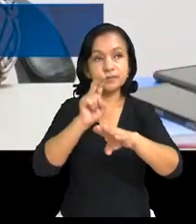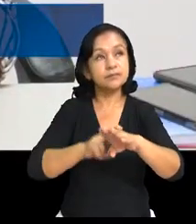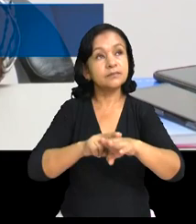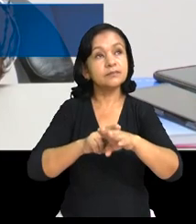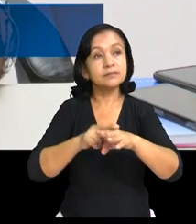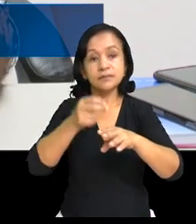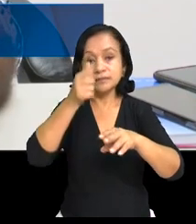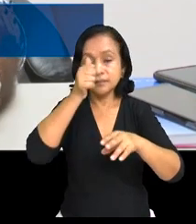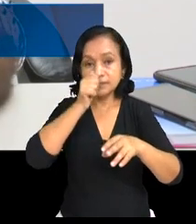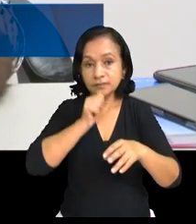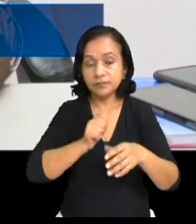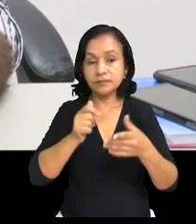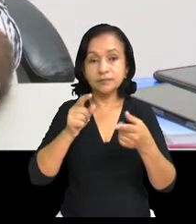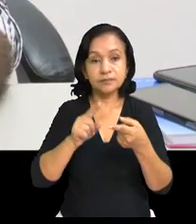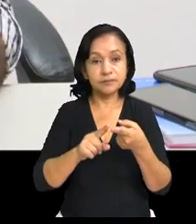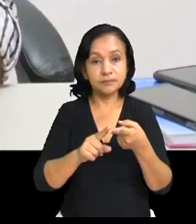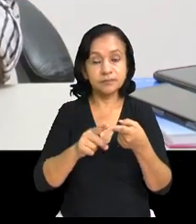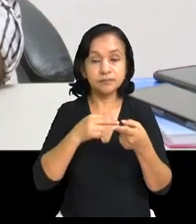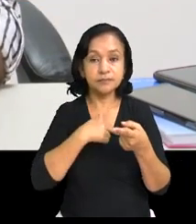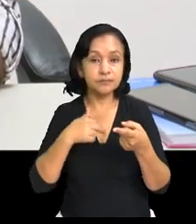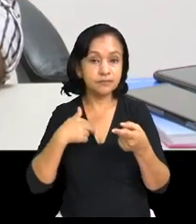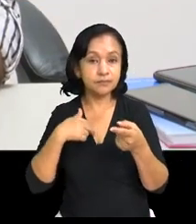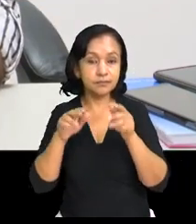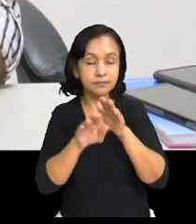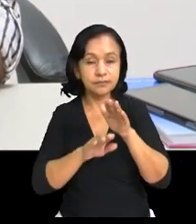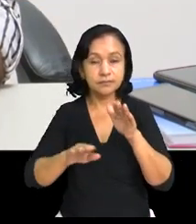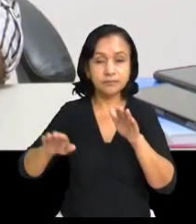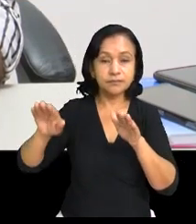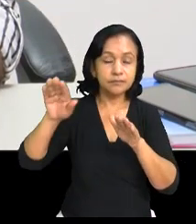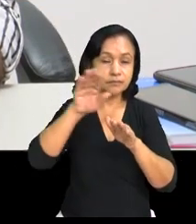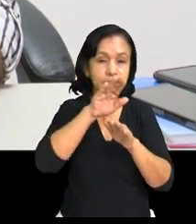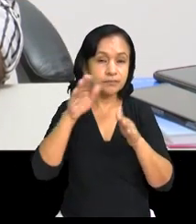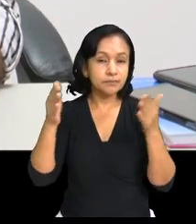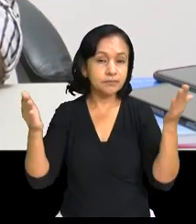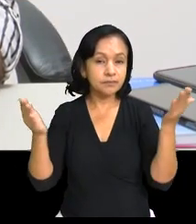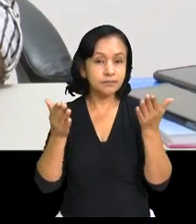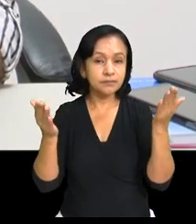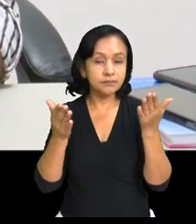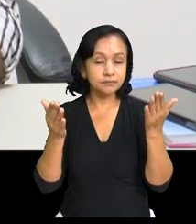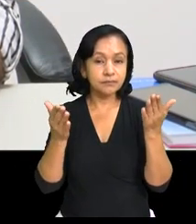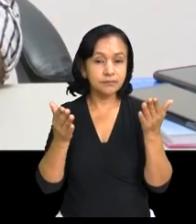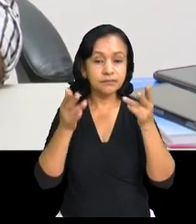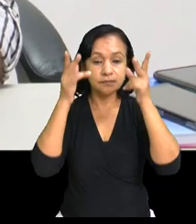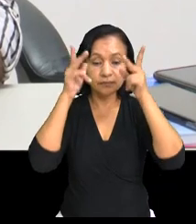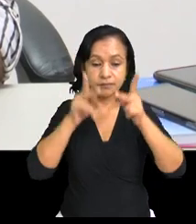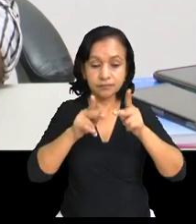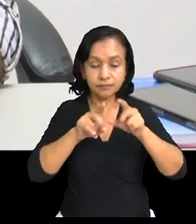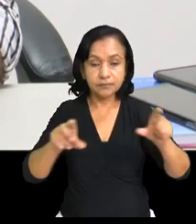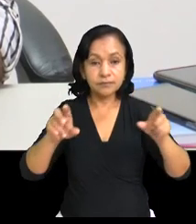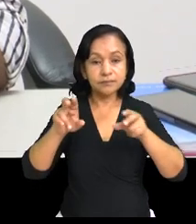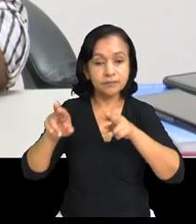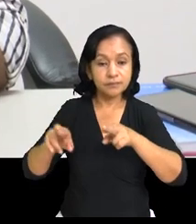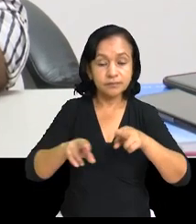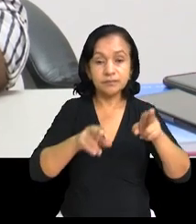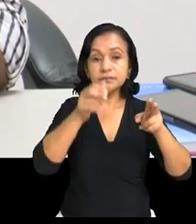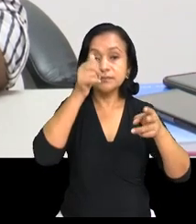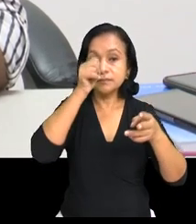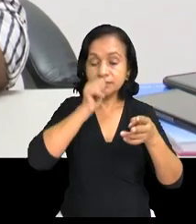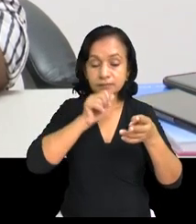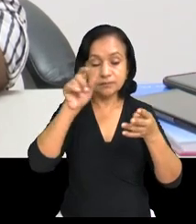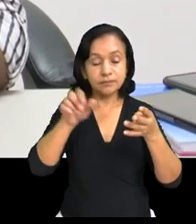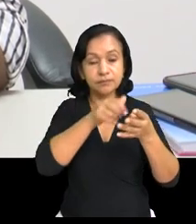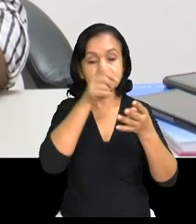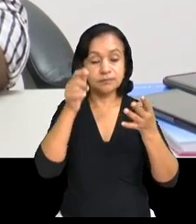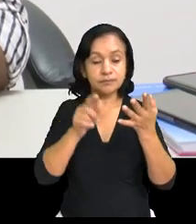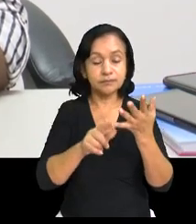Hídricos, en donde sería más que todo una instancia de planificación hídrica a nivel nacional, y la otra